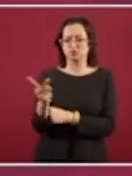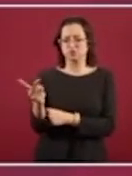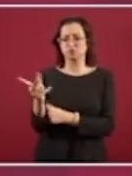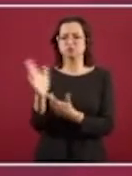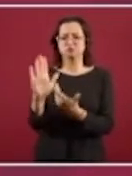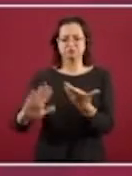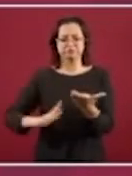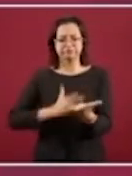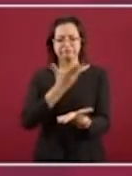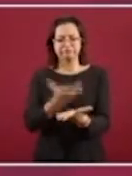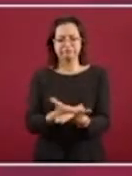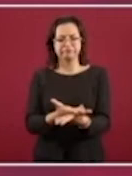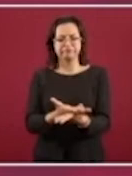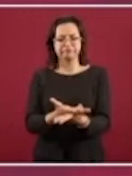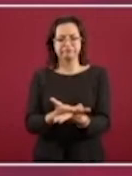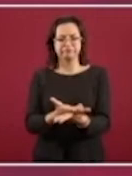presenten